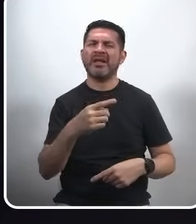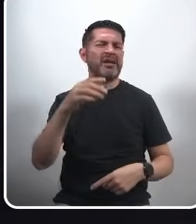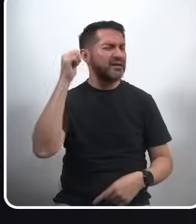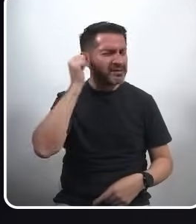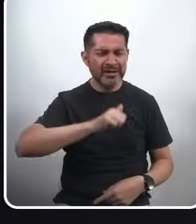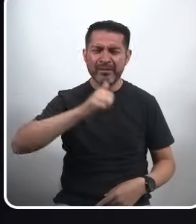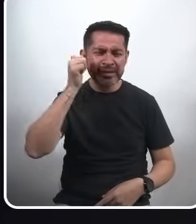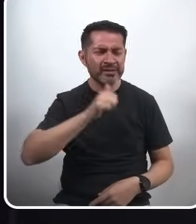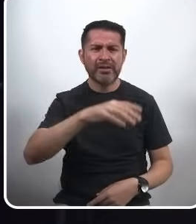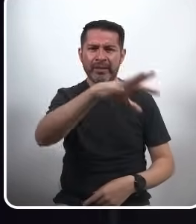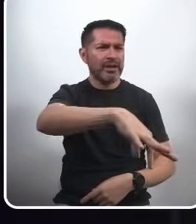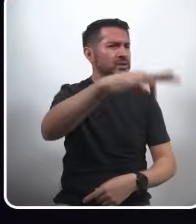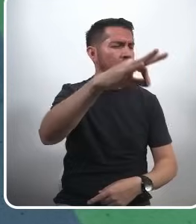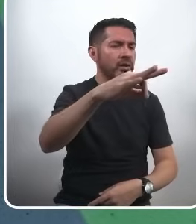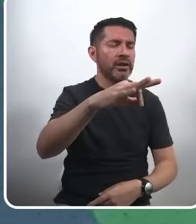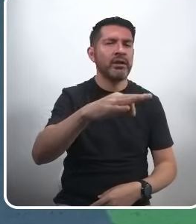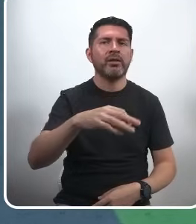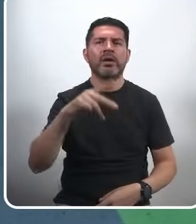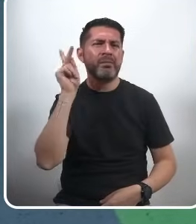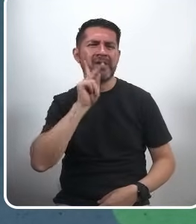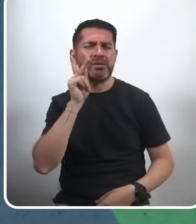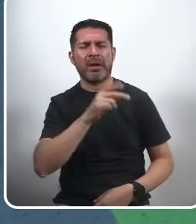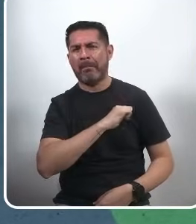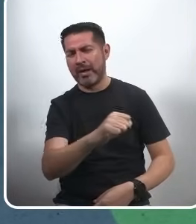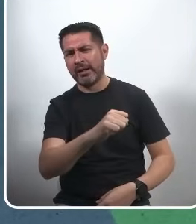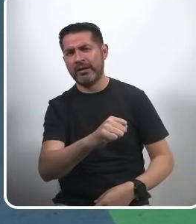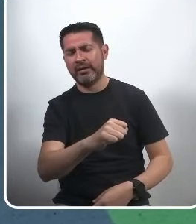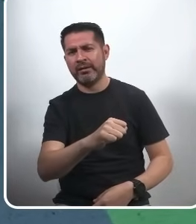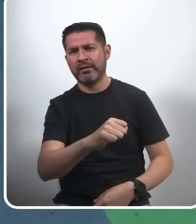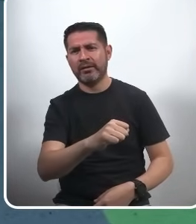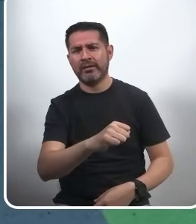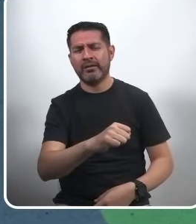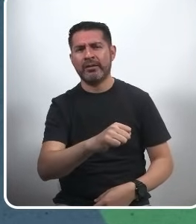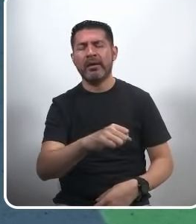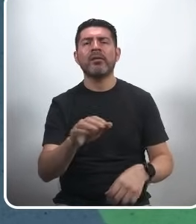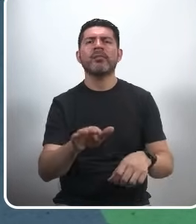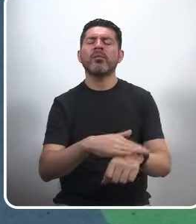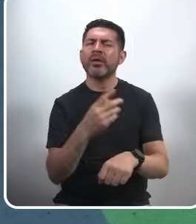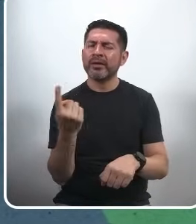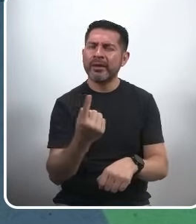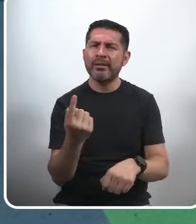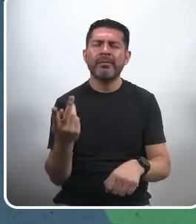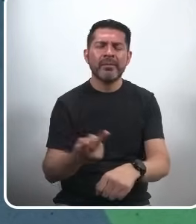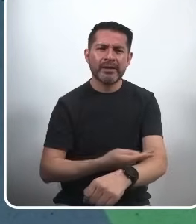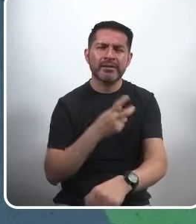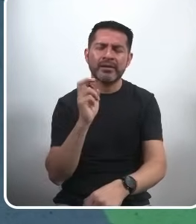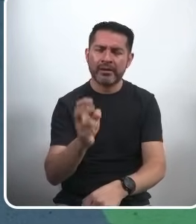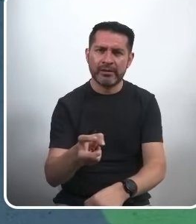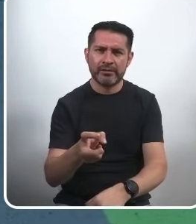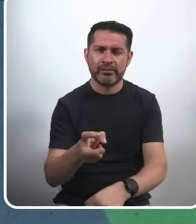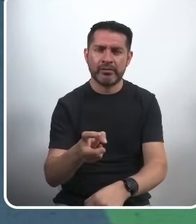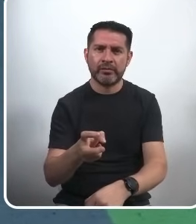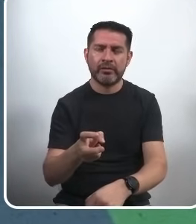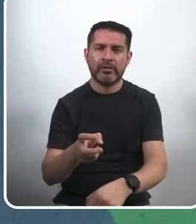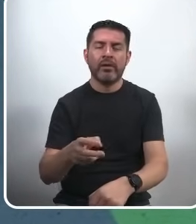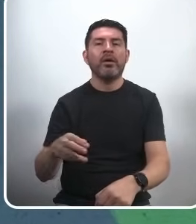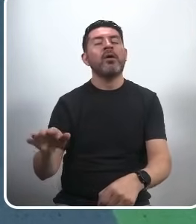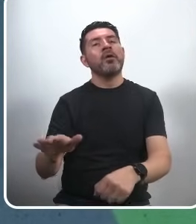¿Pero por qué? Porque hay una raíz aquí. Una raíz aquí, una ofensa. ¿Sí? Algo aquí adentro. ¿Sí? Segunda